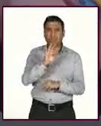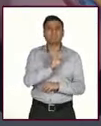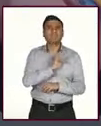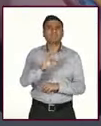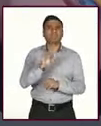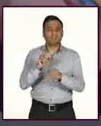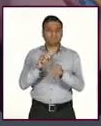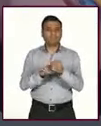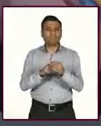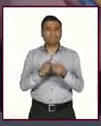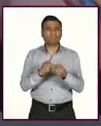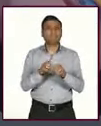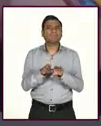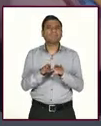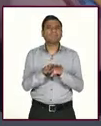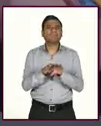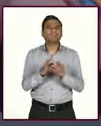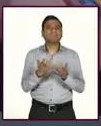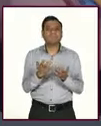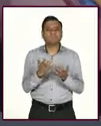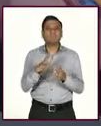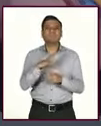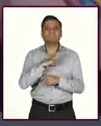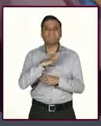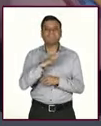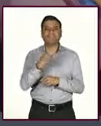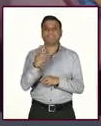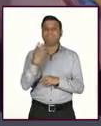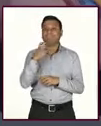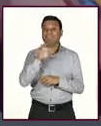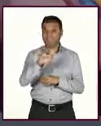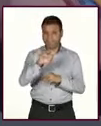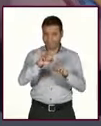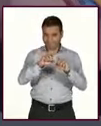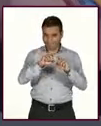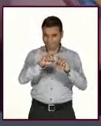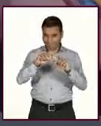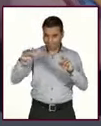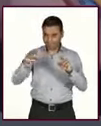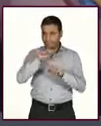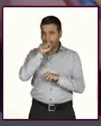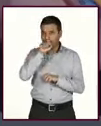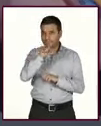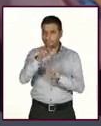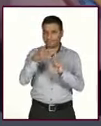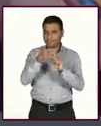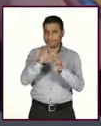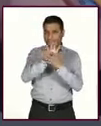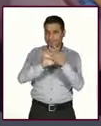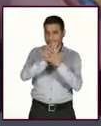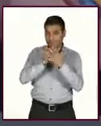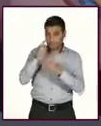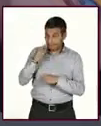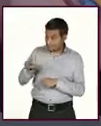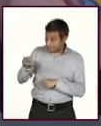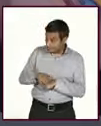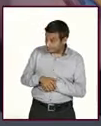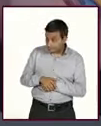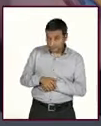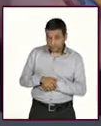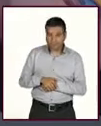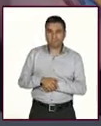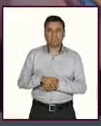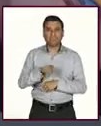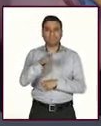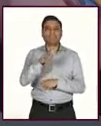enlace del curso está en los comentarios de la transmisión y en el código QR que aparece en la pantalla. Ahí lo